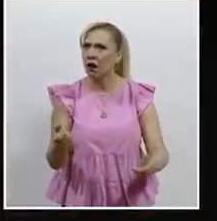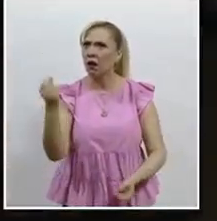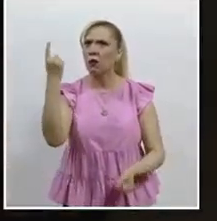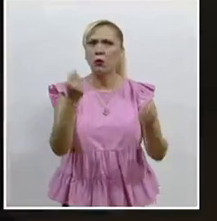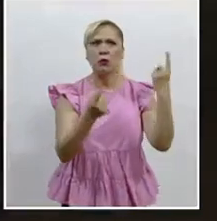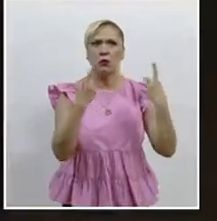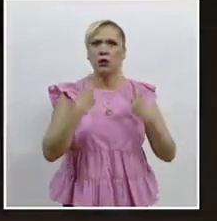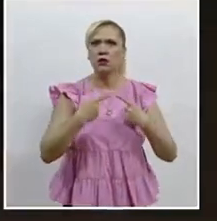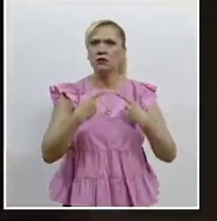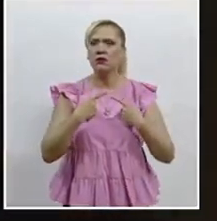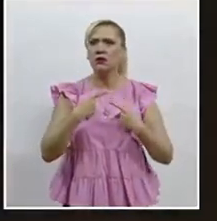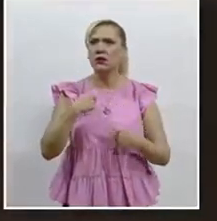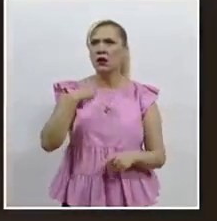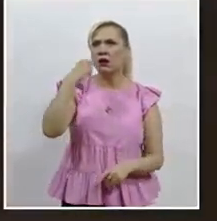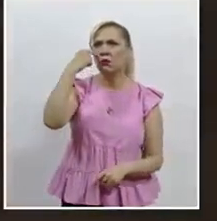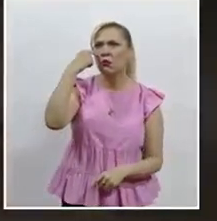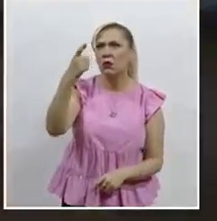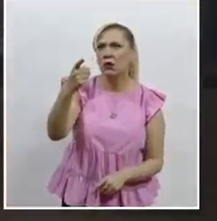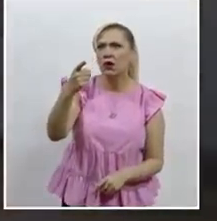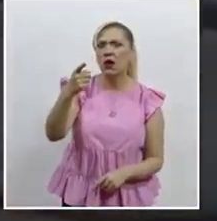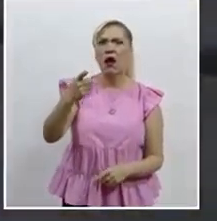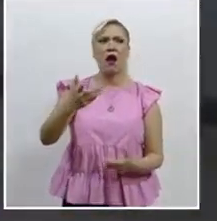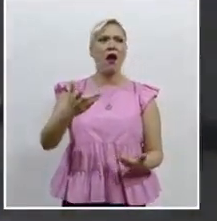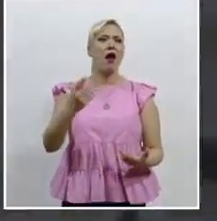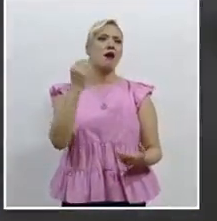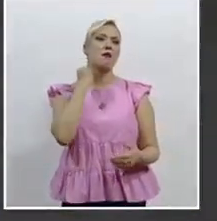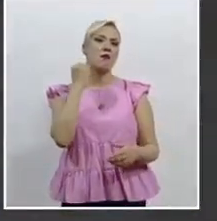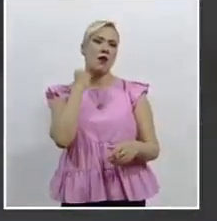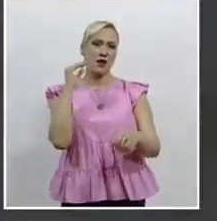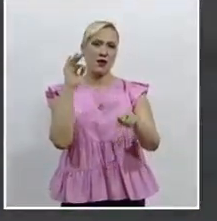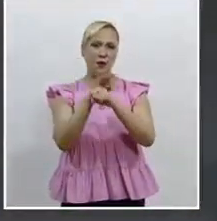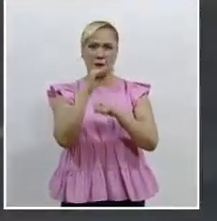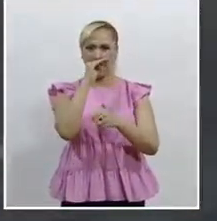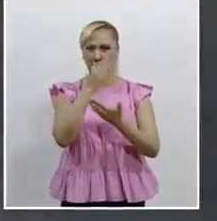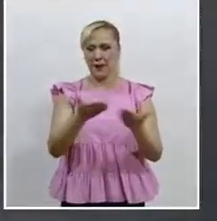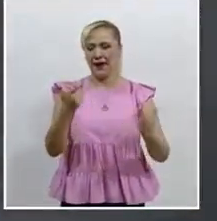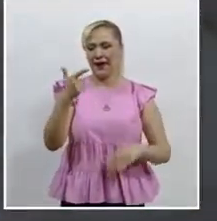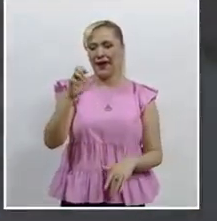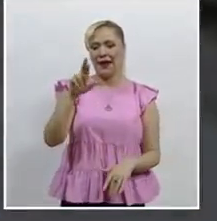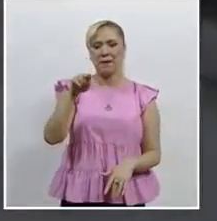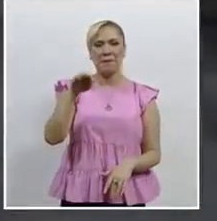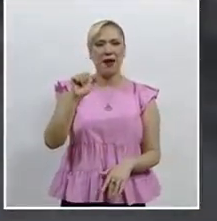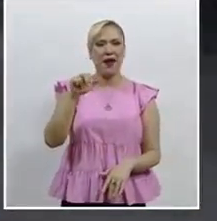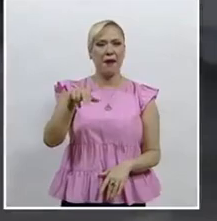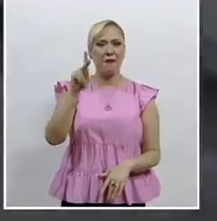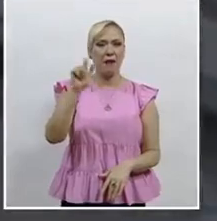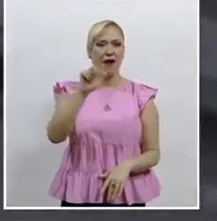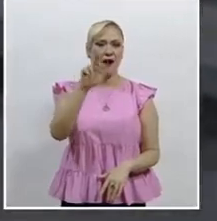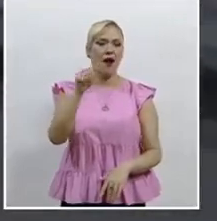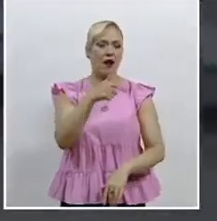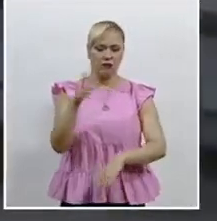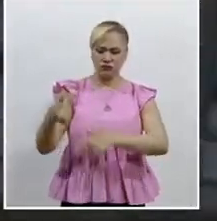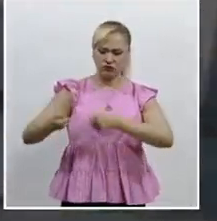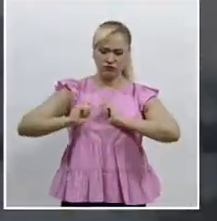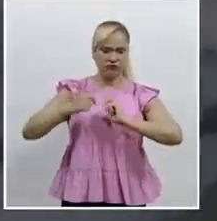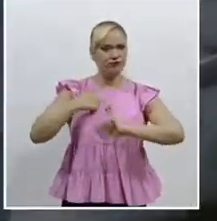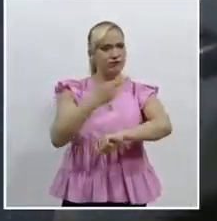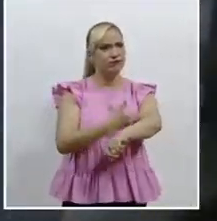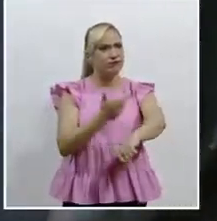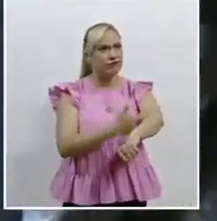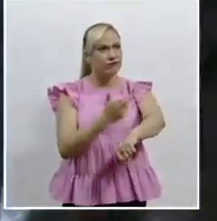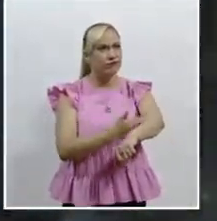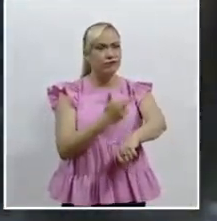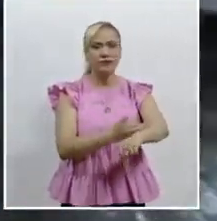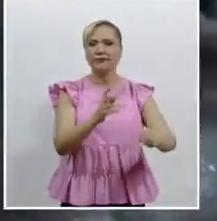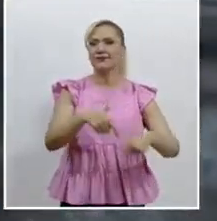que están privadas de la libertad. Fue así como el defensor público federal, Germán Villanueva Parra, tramitó la solicitud para que Karen recibiera la